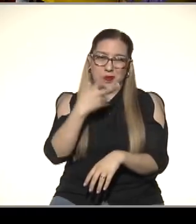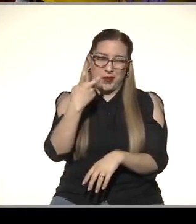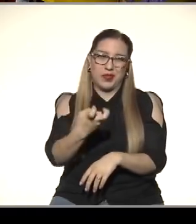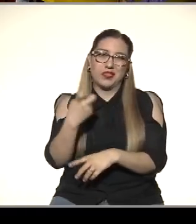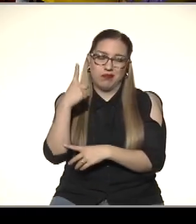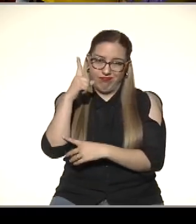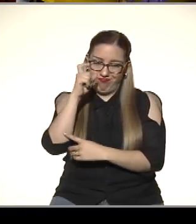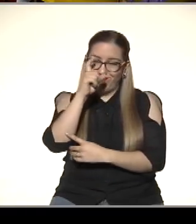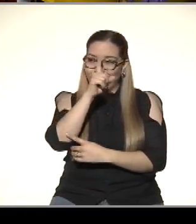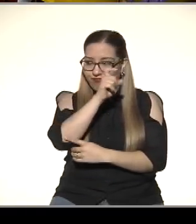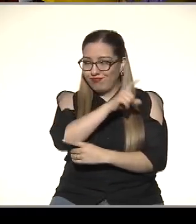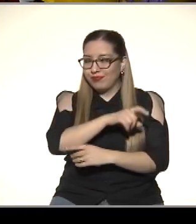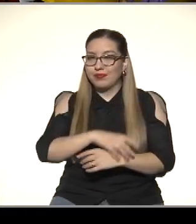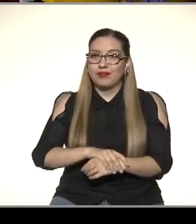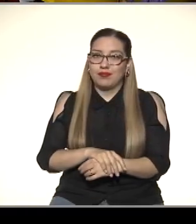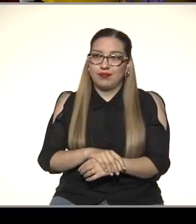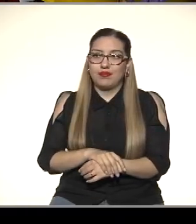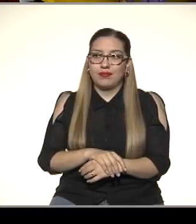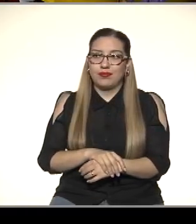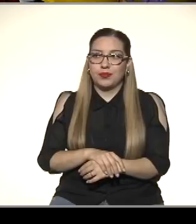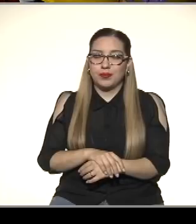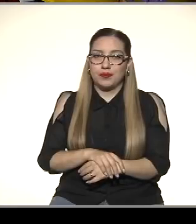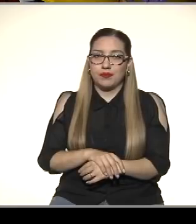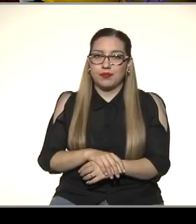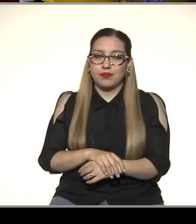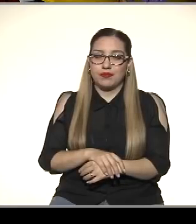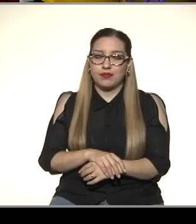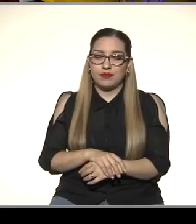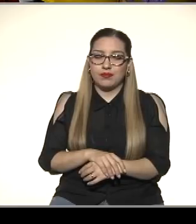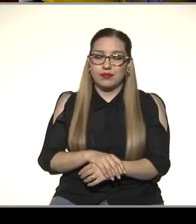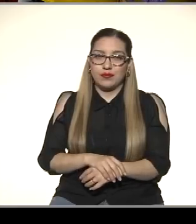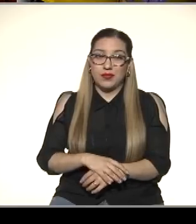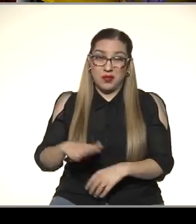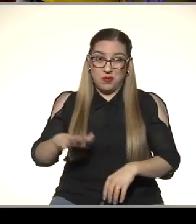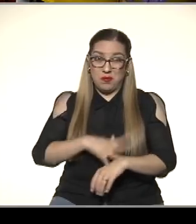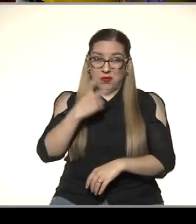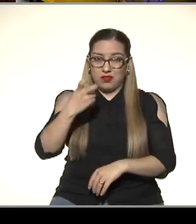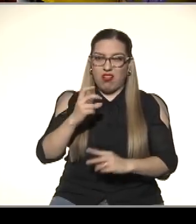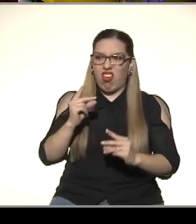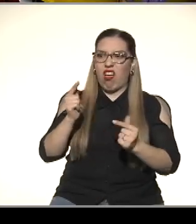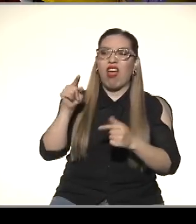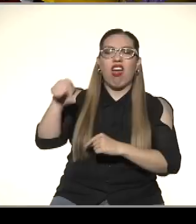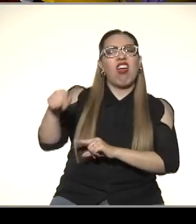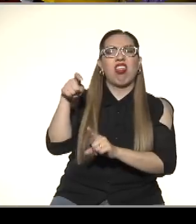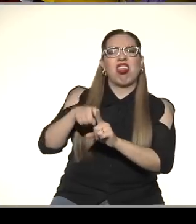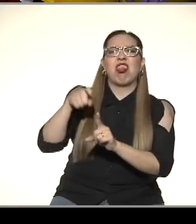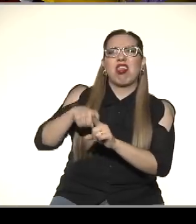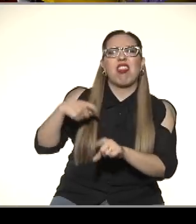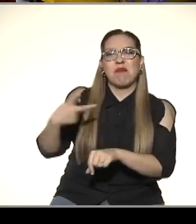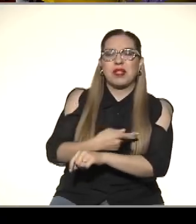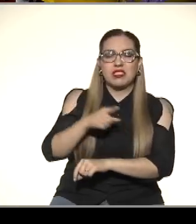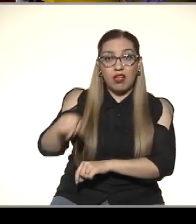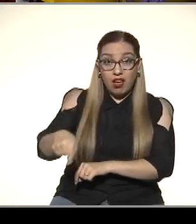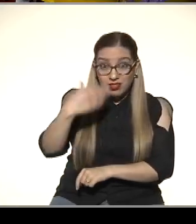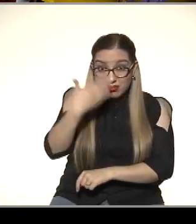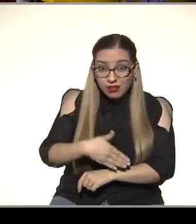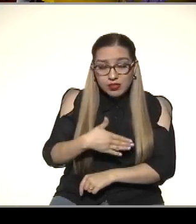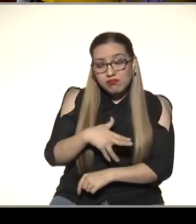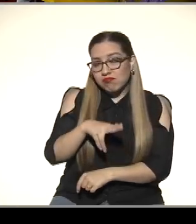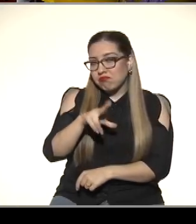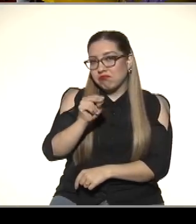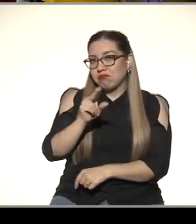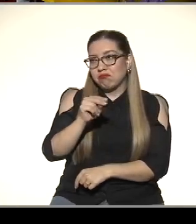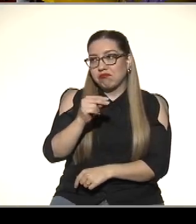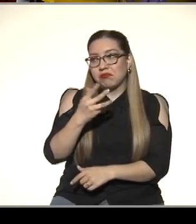complicado, ¿no? Y por eso es que no hay que ser tan rápidos para juzgar. Así es. Porque uno nunca sabe qué hay por ahí. Pero desde luego sí hay muchos